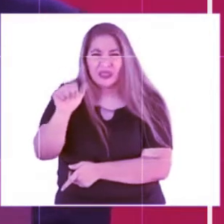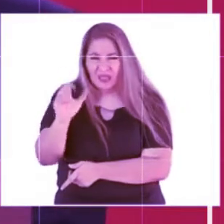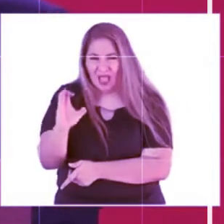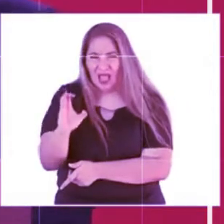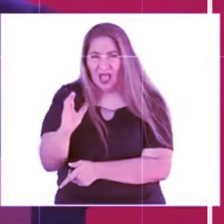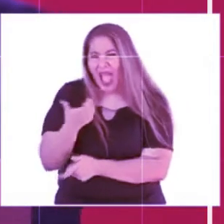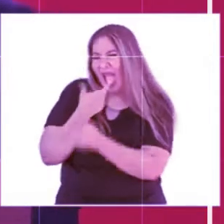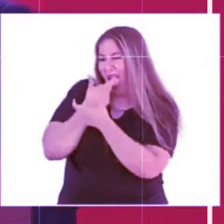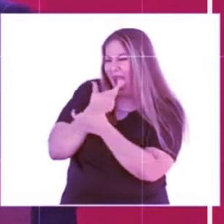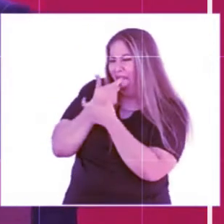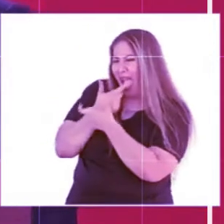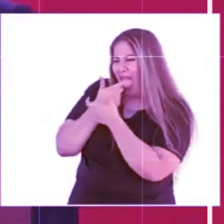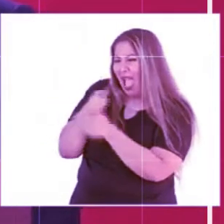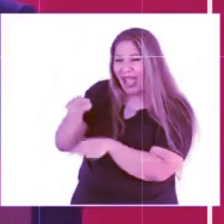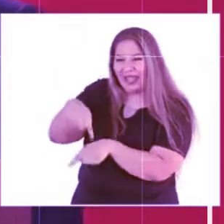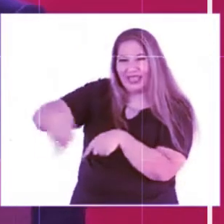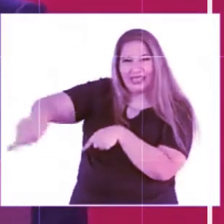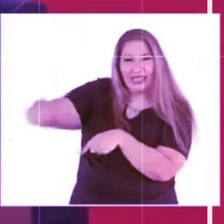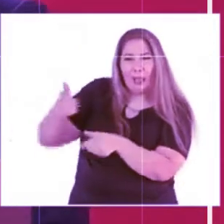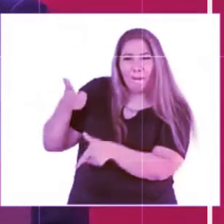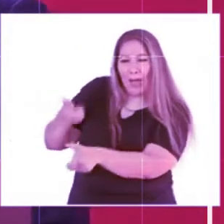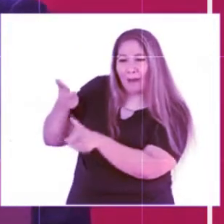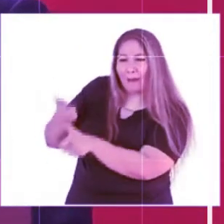entretenimiento de la tropa.